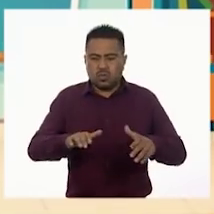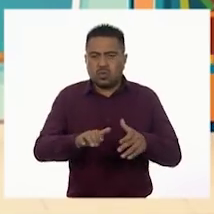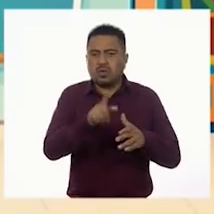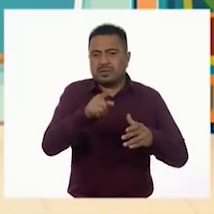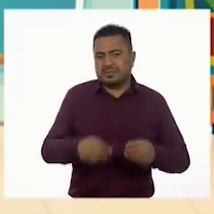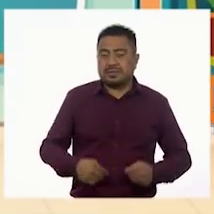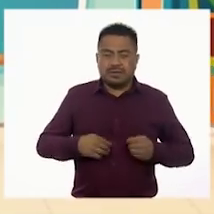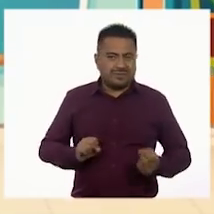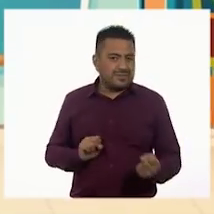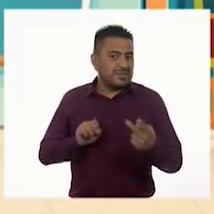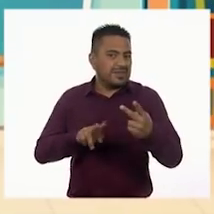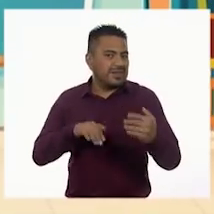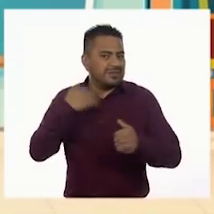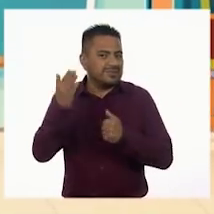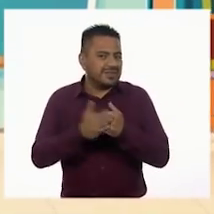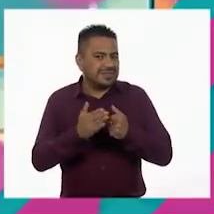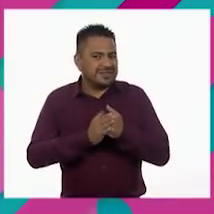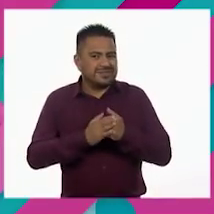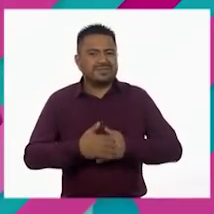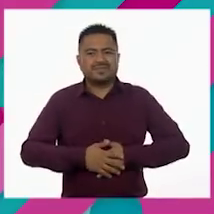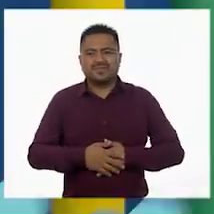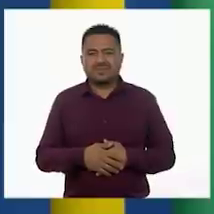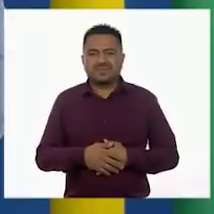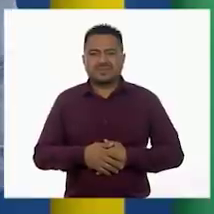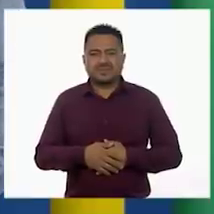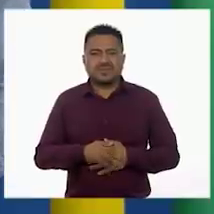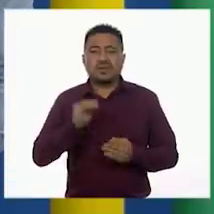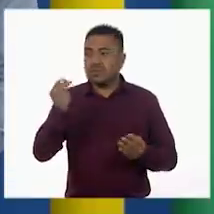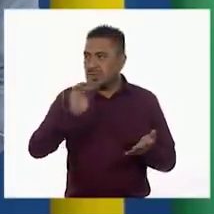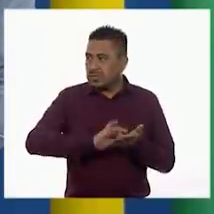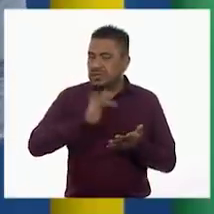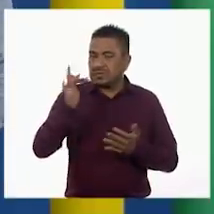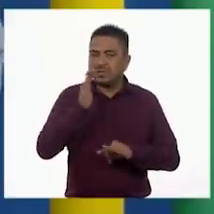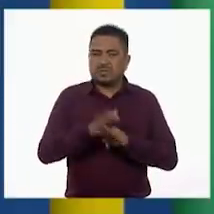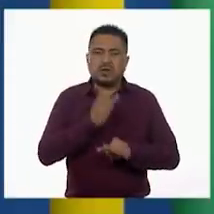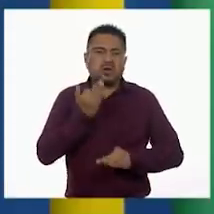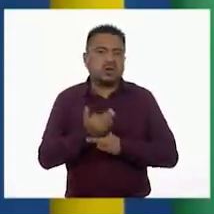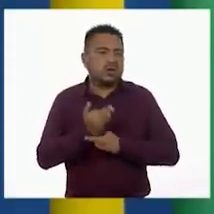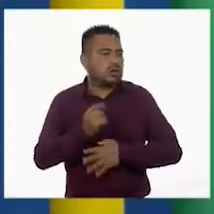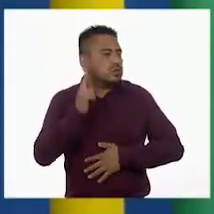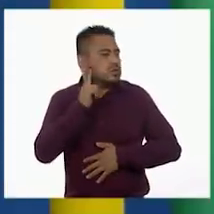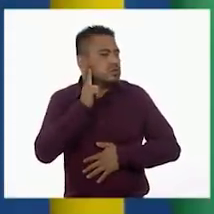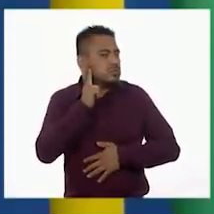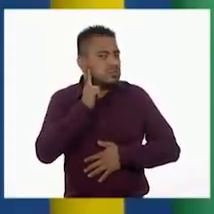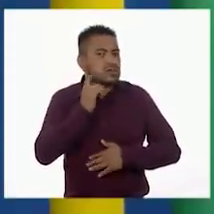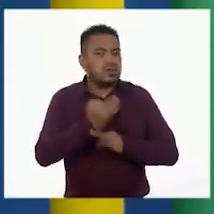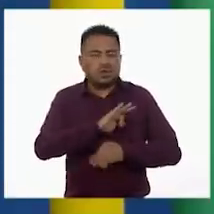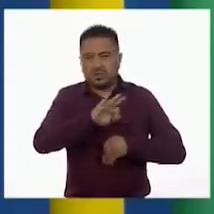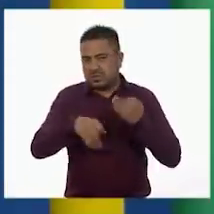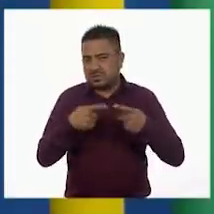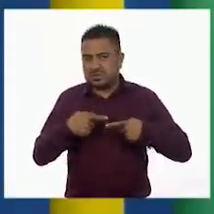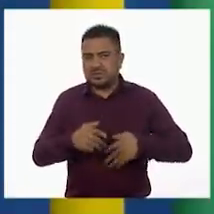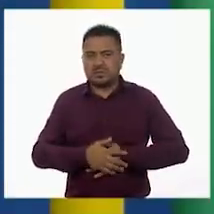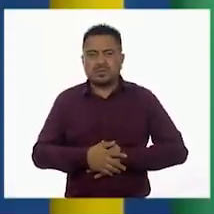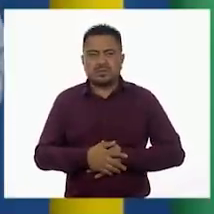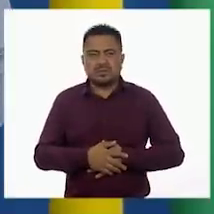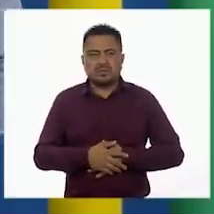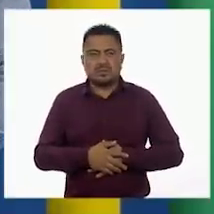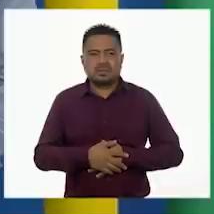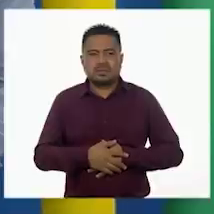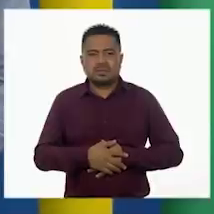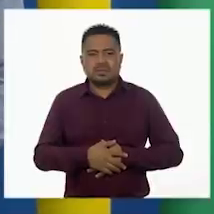comunidad. ¡Nos vemos! ¡Hasta la próxima! Muchas gracias por escucharme. Tú y Silo Chanchocore,